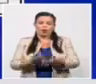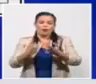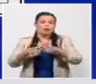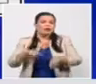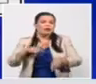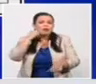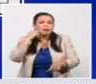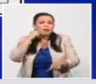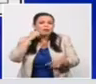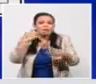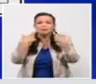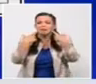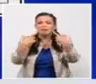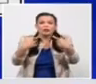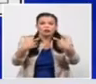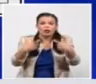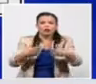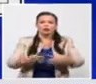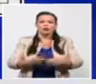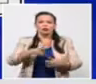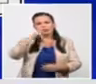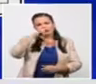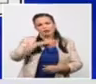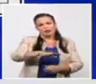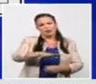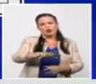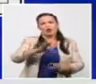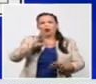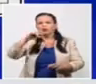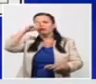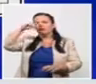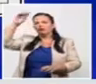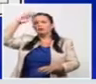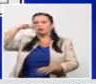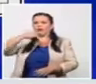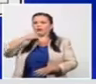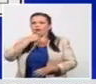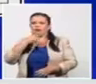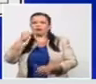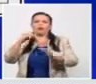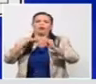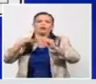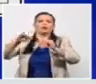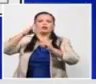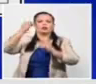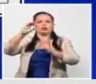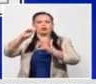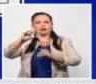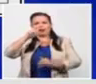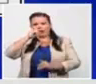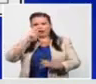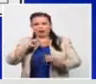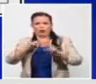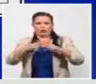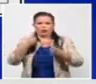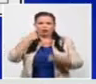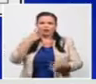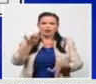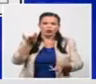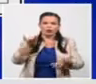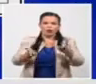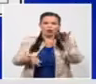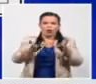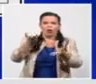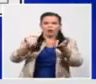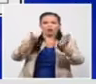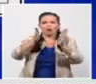edad pediátrica, 60 y más años, pues de acuerdo al comportamiento que ha tenido en enero, si realmente se